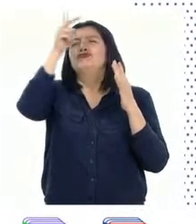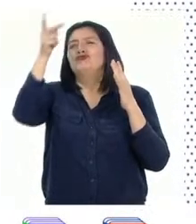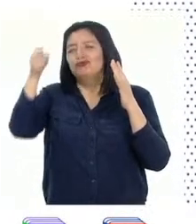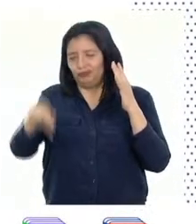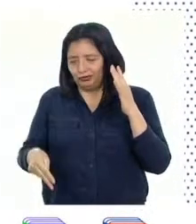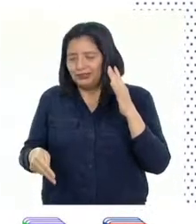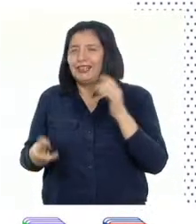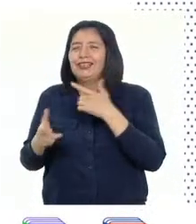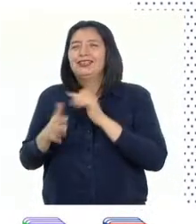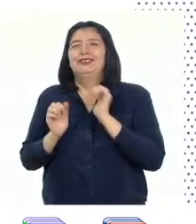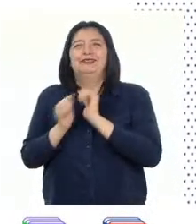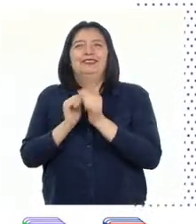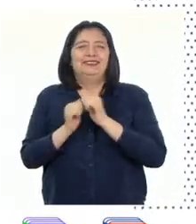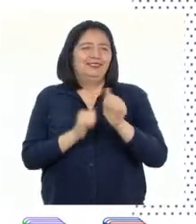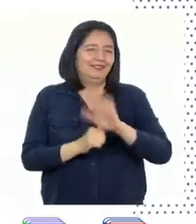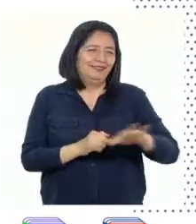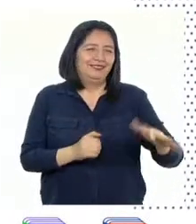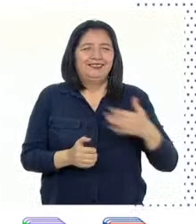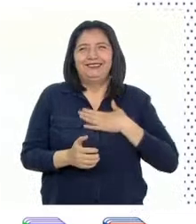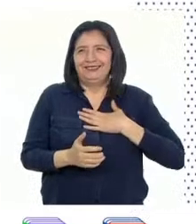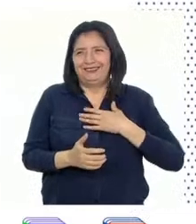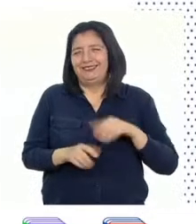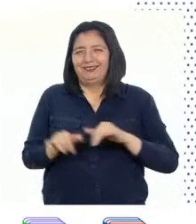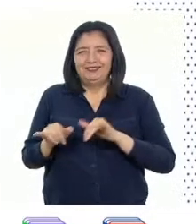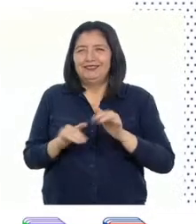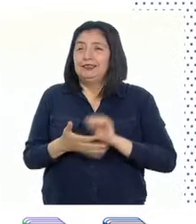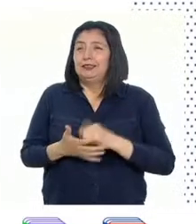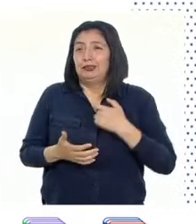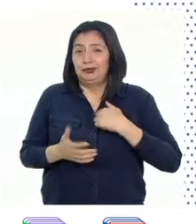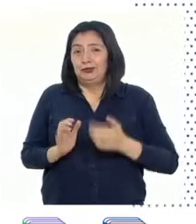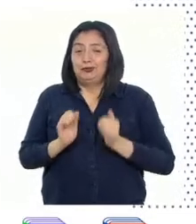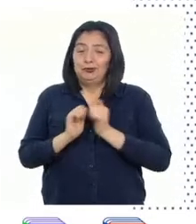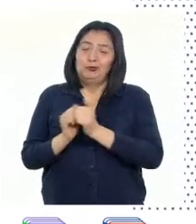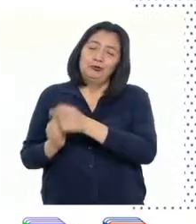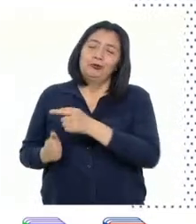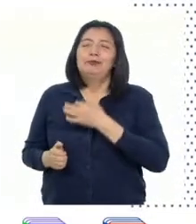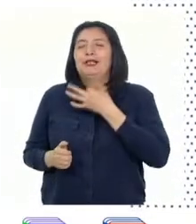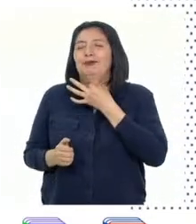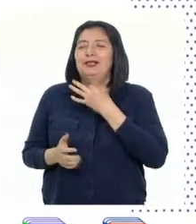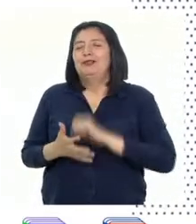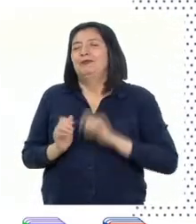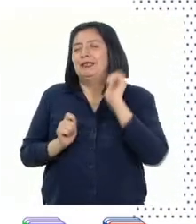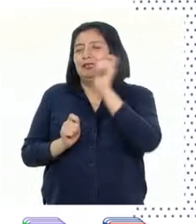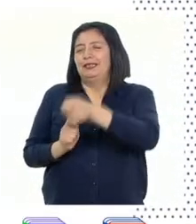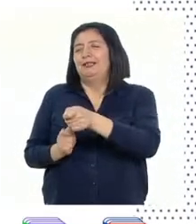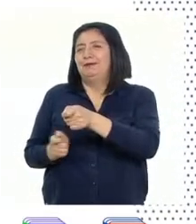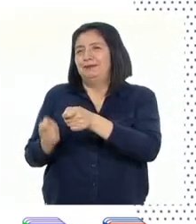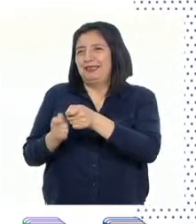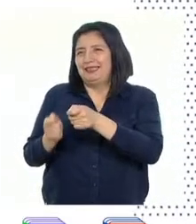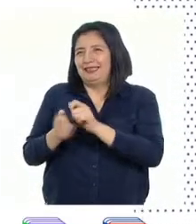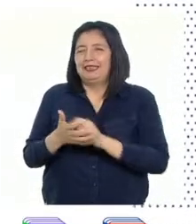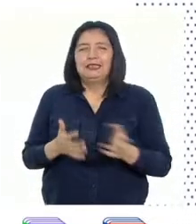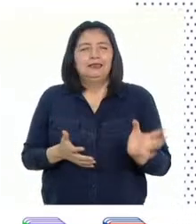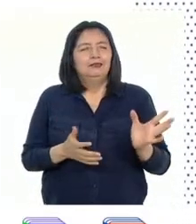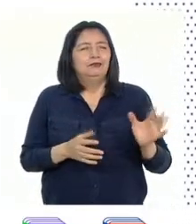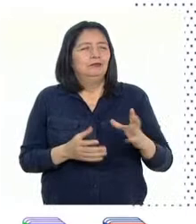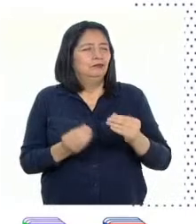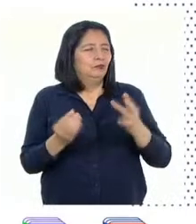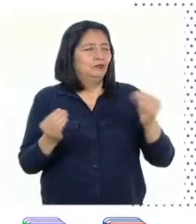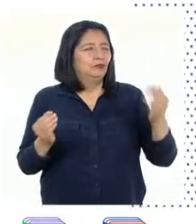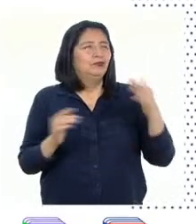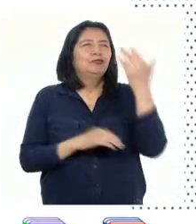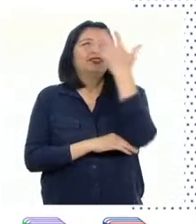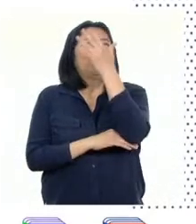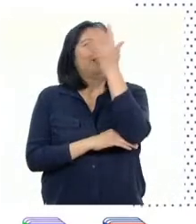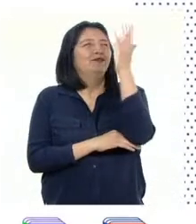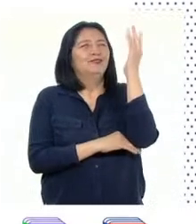agua. Compitiendo con los niños de mi edad, iba a acompañar a mi abuelo a pescar, rodeado de muchos